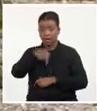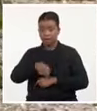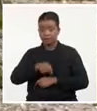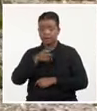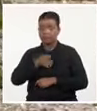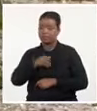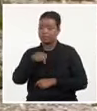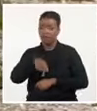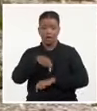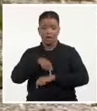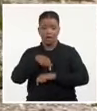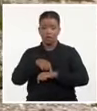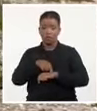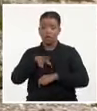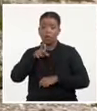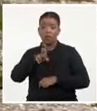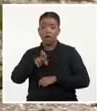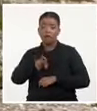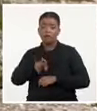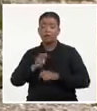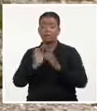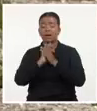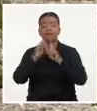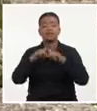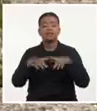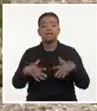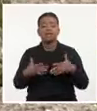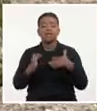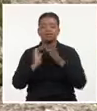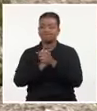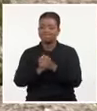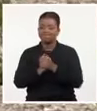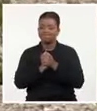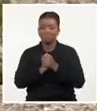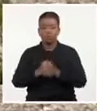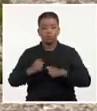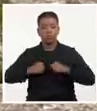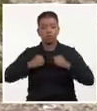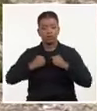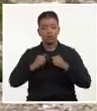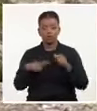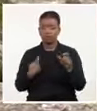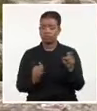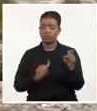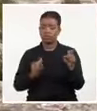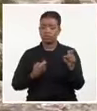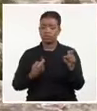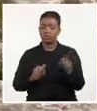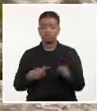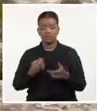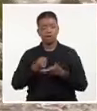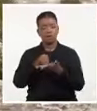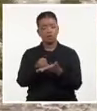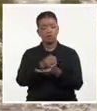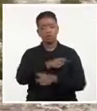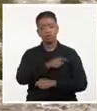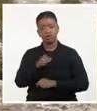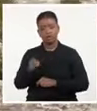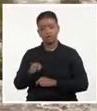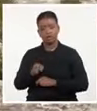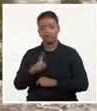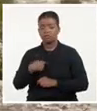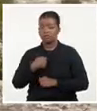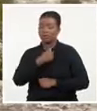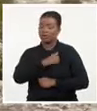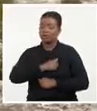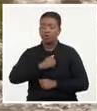hora para decirle a Matanzas fuerza, para unirnos como cubanos, para echar para adelante. Buena Fe con todos ustedes, todo nuestro cariño,